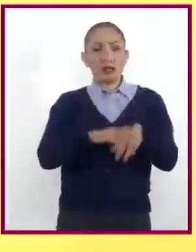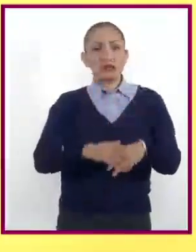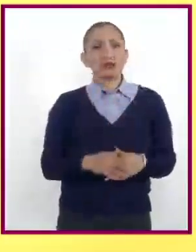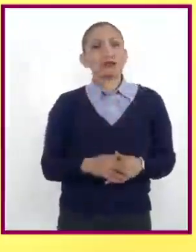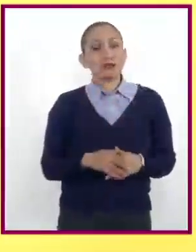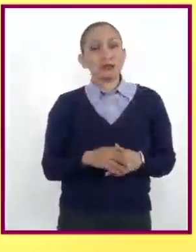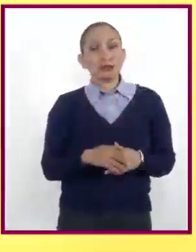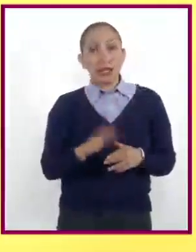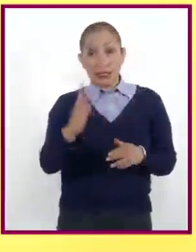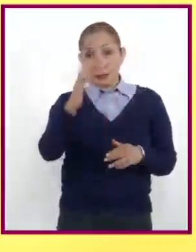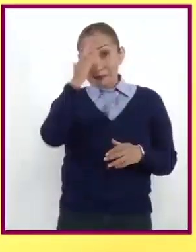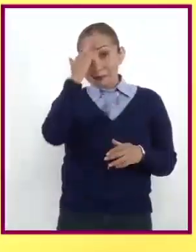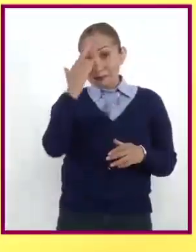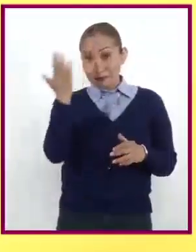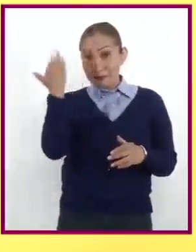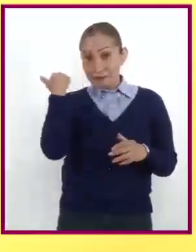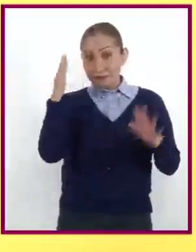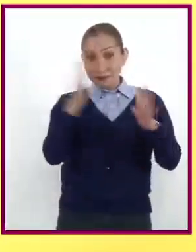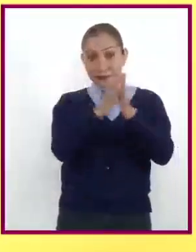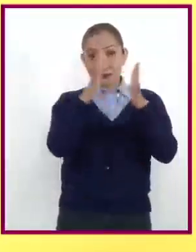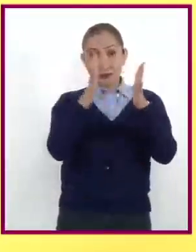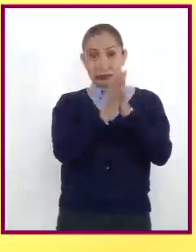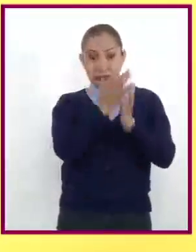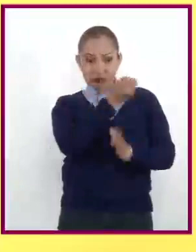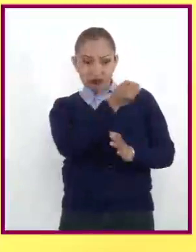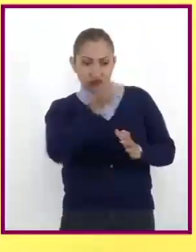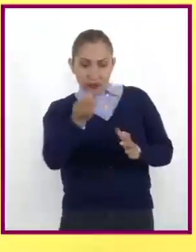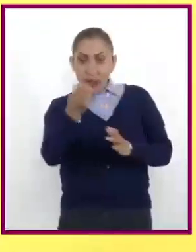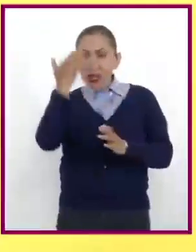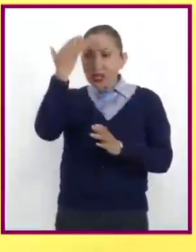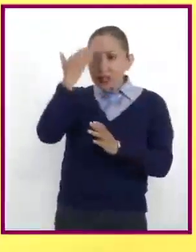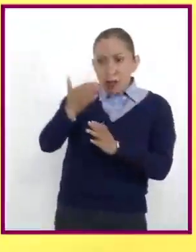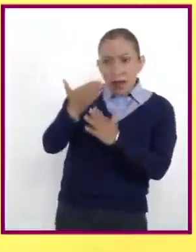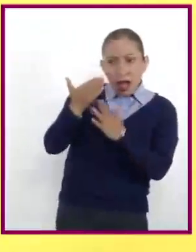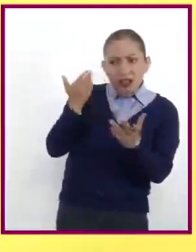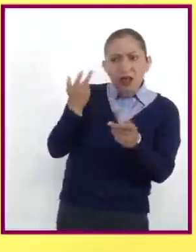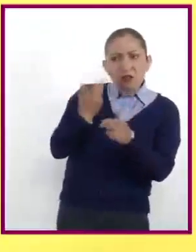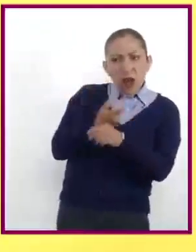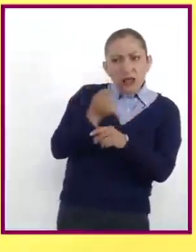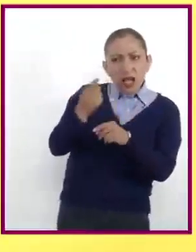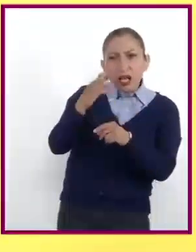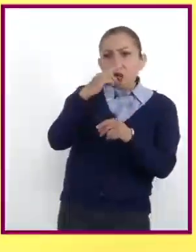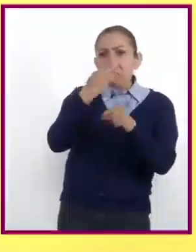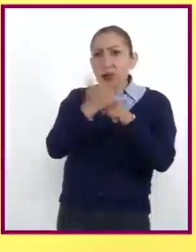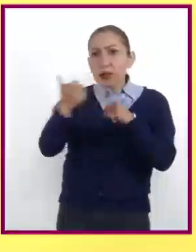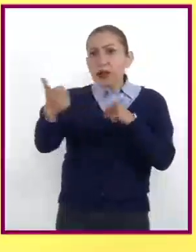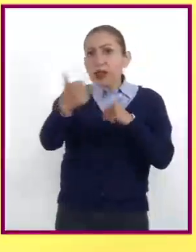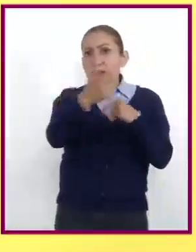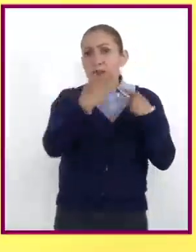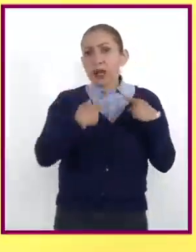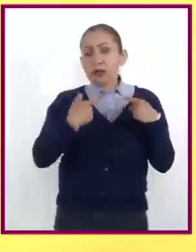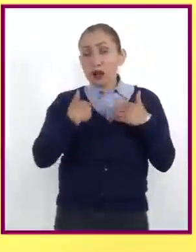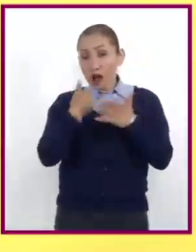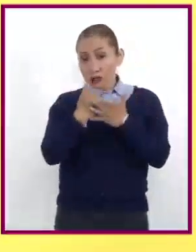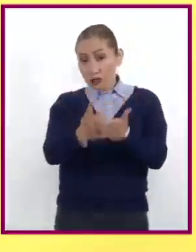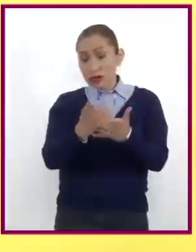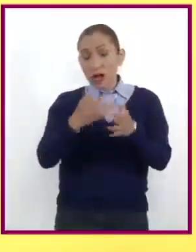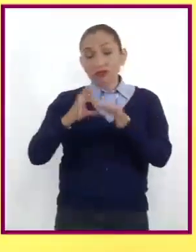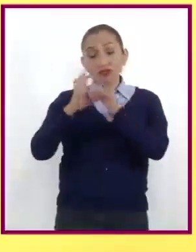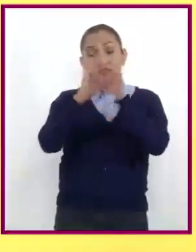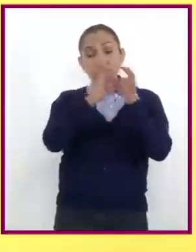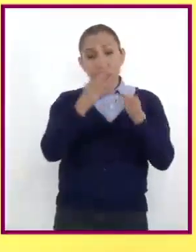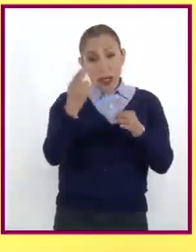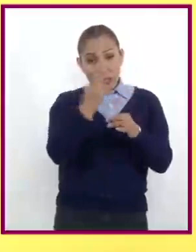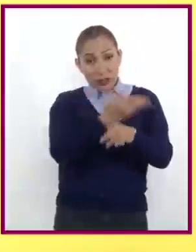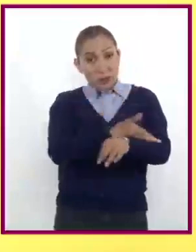Como recordarán, la participación organizada, informada y responsable de las personas contribuye a solucionar